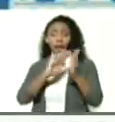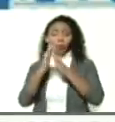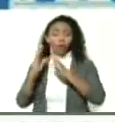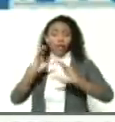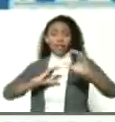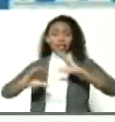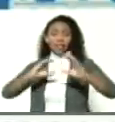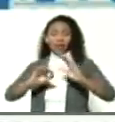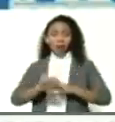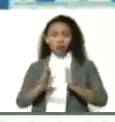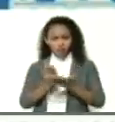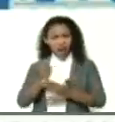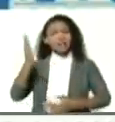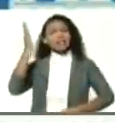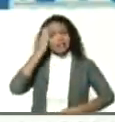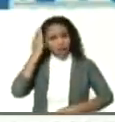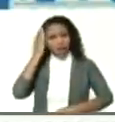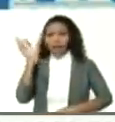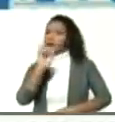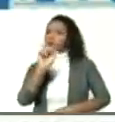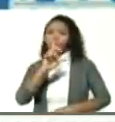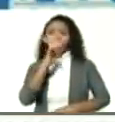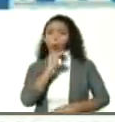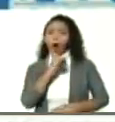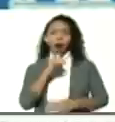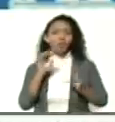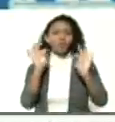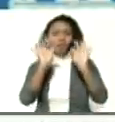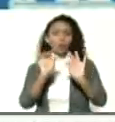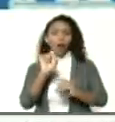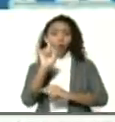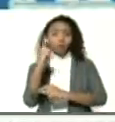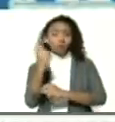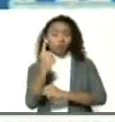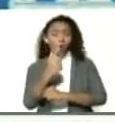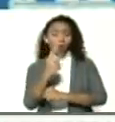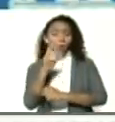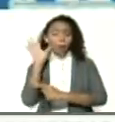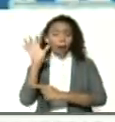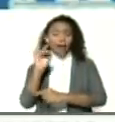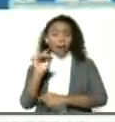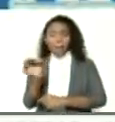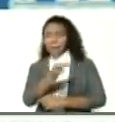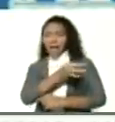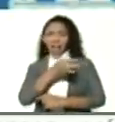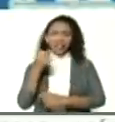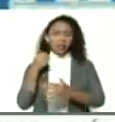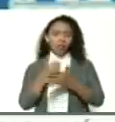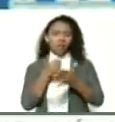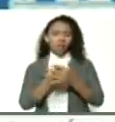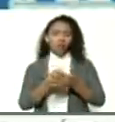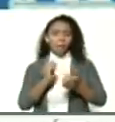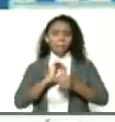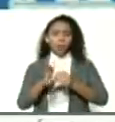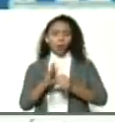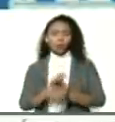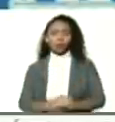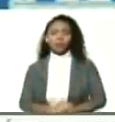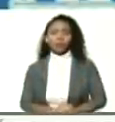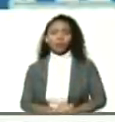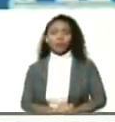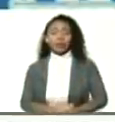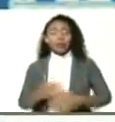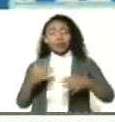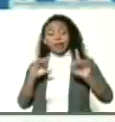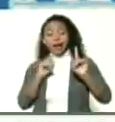científica mundial sabe que no hay manera de que un solo país pueda ser exitoso en el combate contra el COVID-19. Así